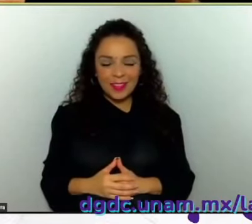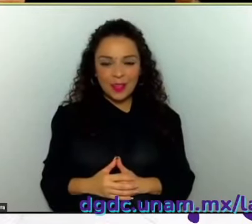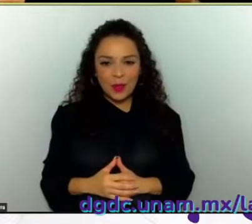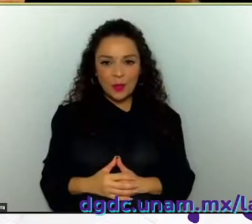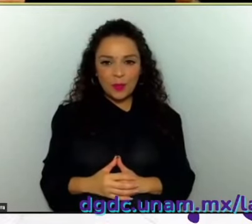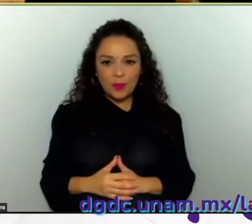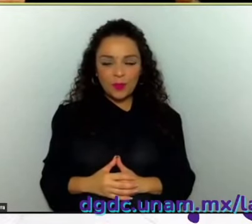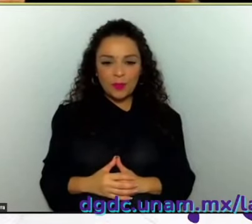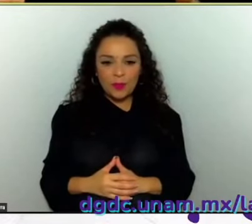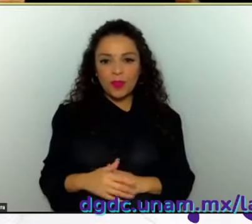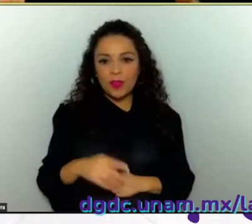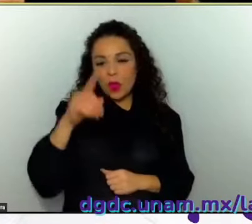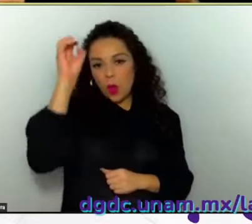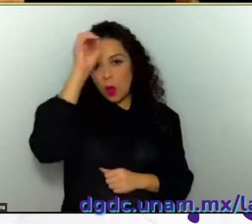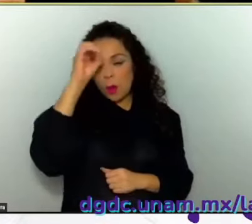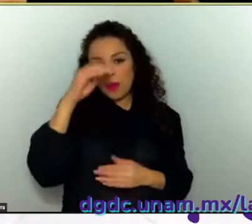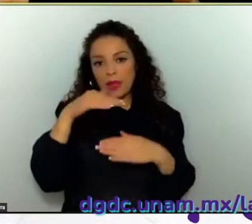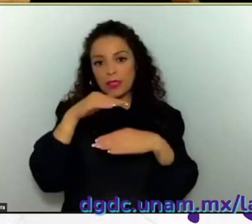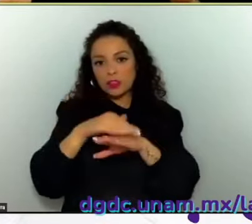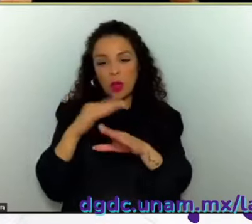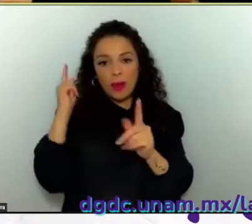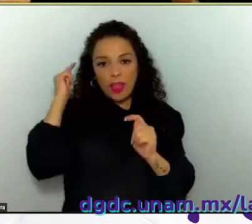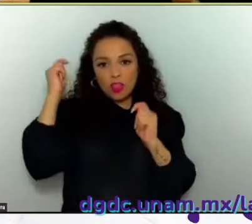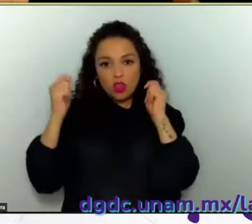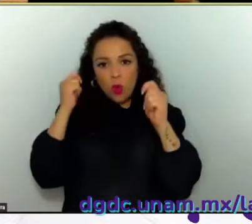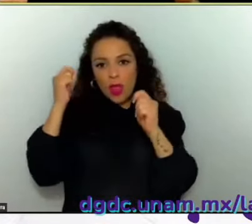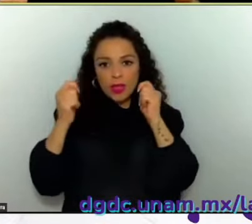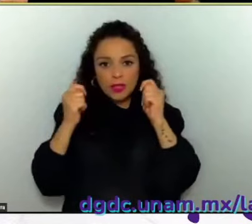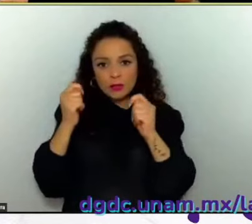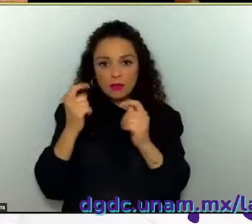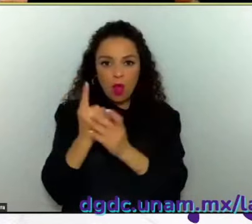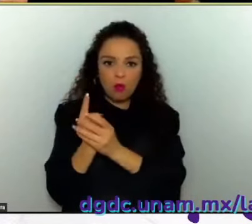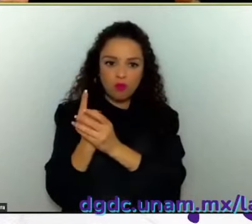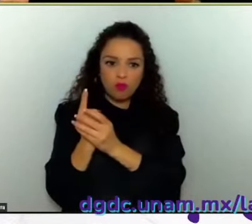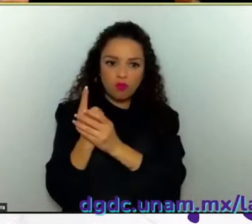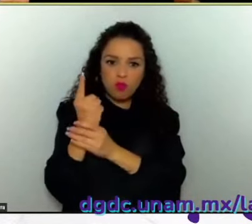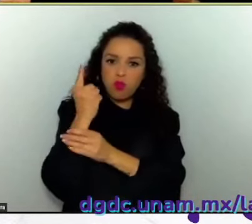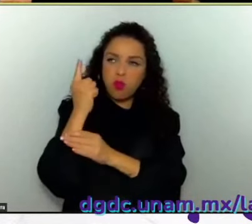¿Qué opinan sobre el turismo espacial? Nos pregunta Mónica Nava.